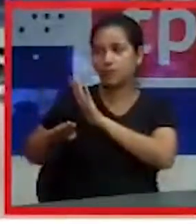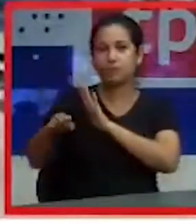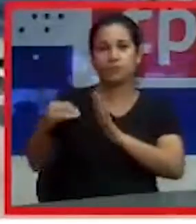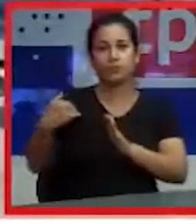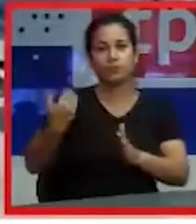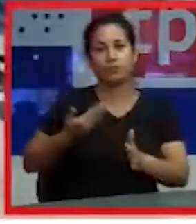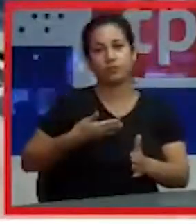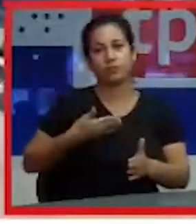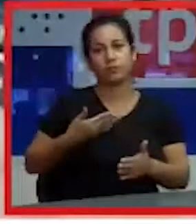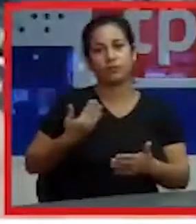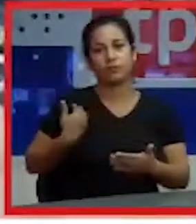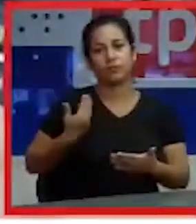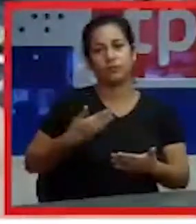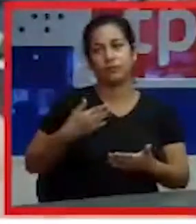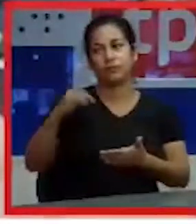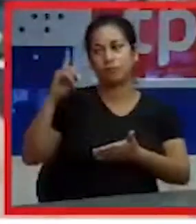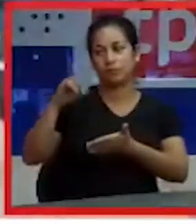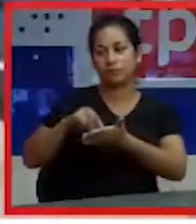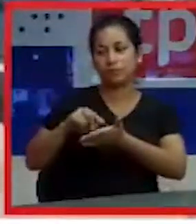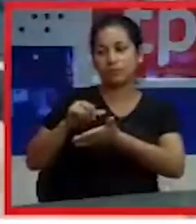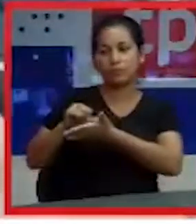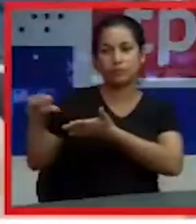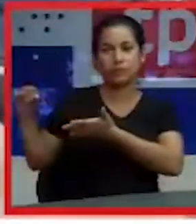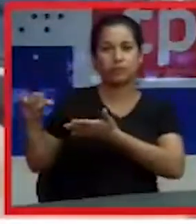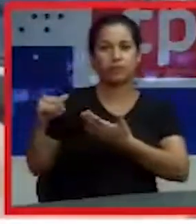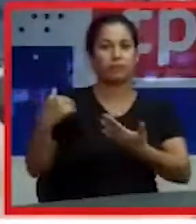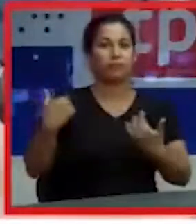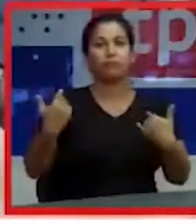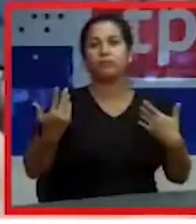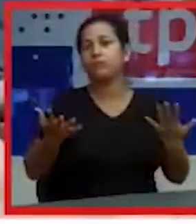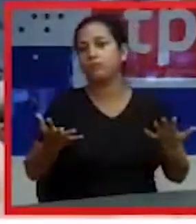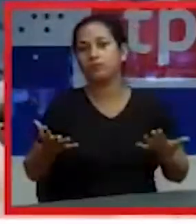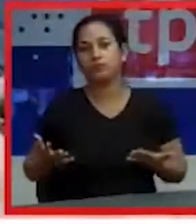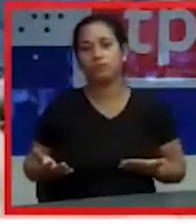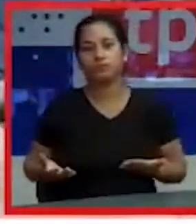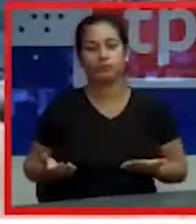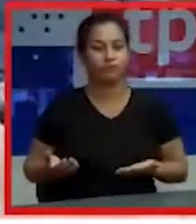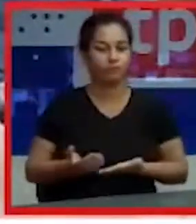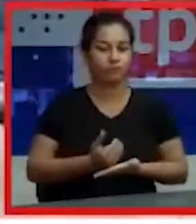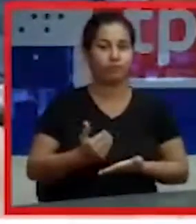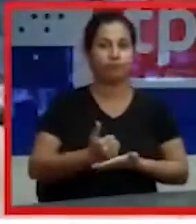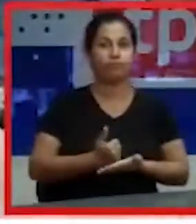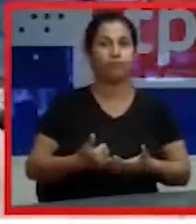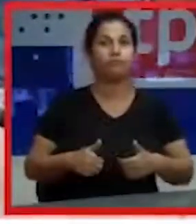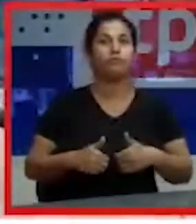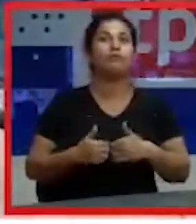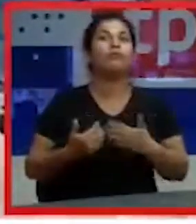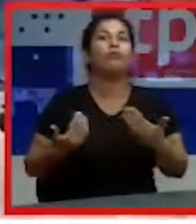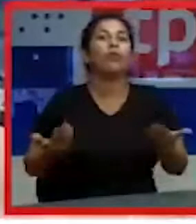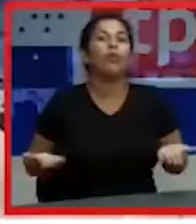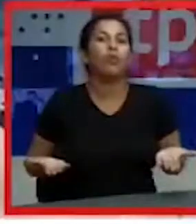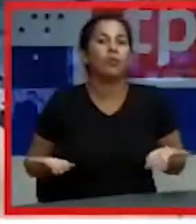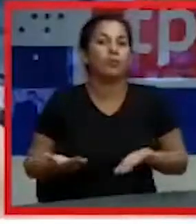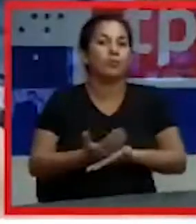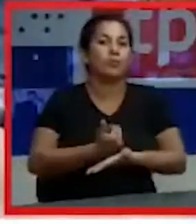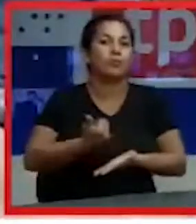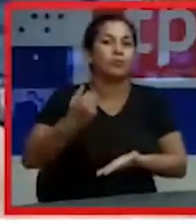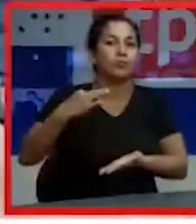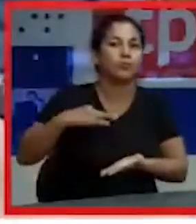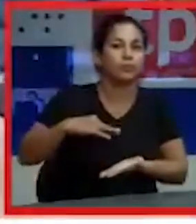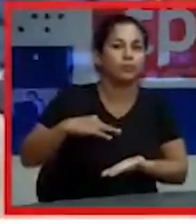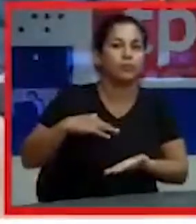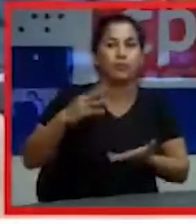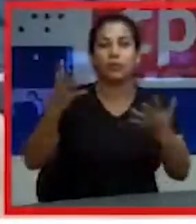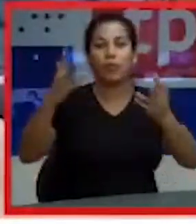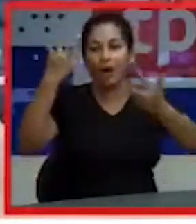1.000, digamos, ¿no?, la mitad. Ni eso, pues, ahorita no nos sale, ¿no? Y por lo menos yo pediría, ¿no?, a la alcaldía y a